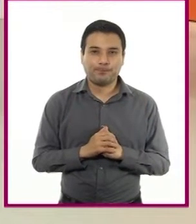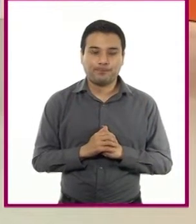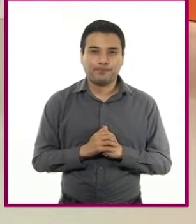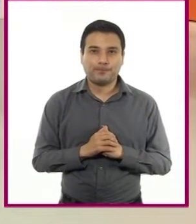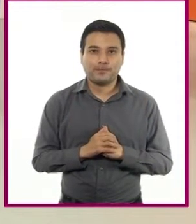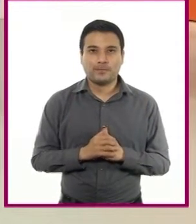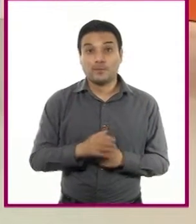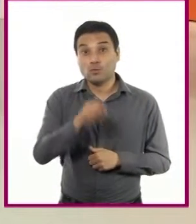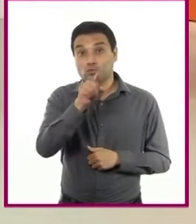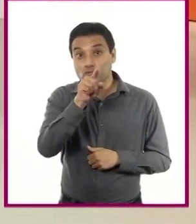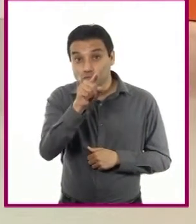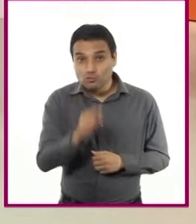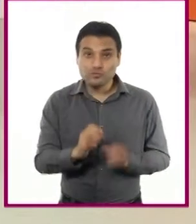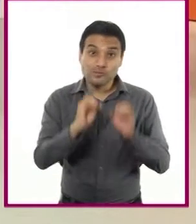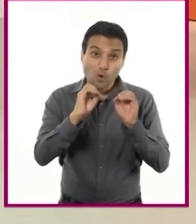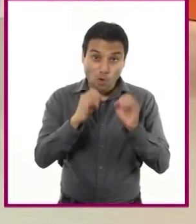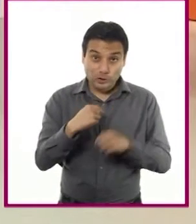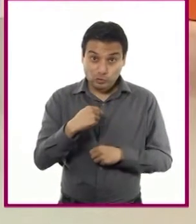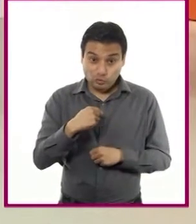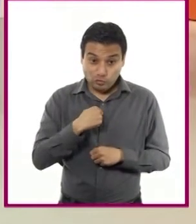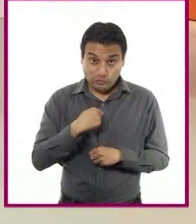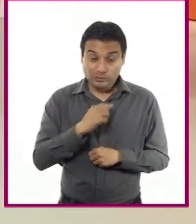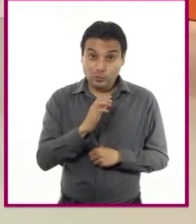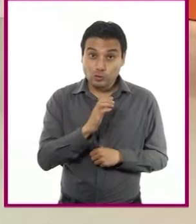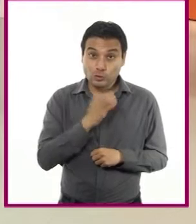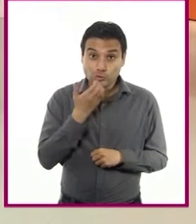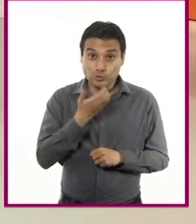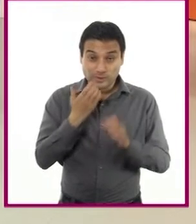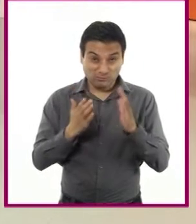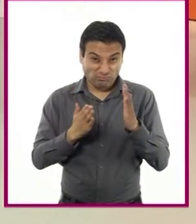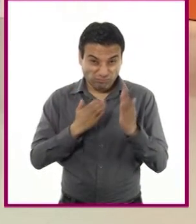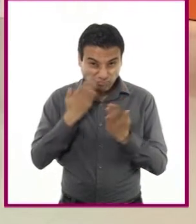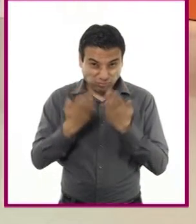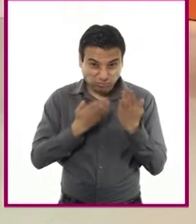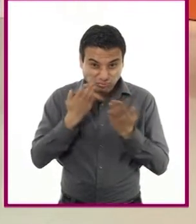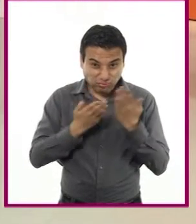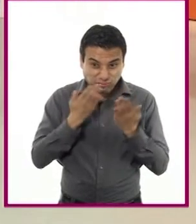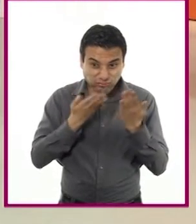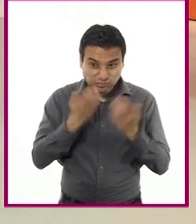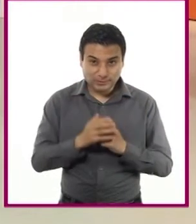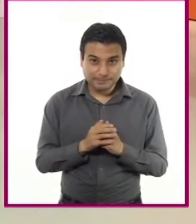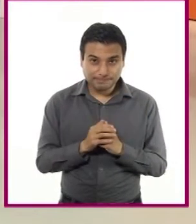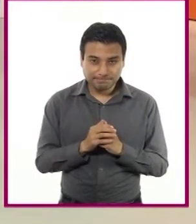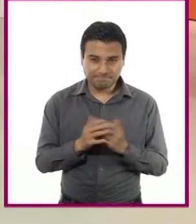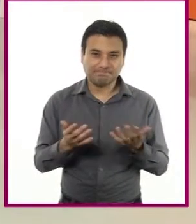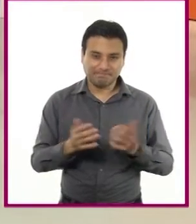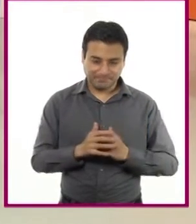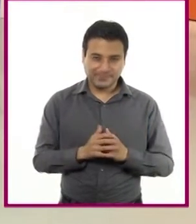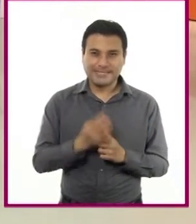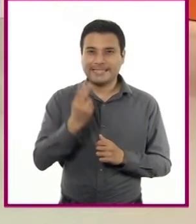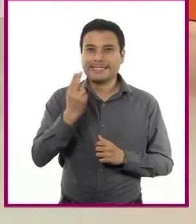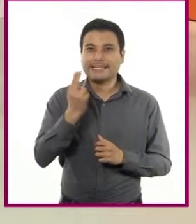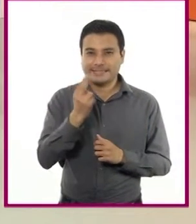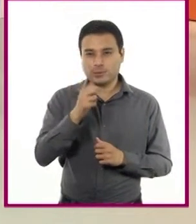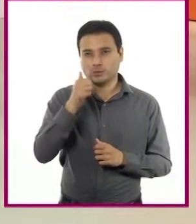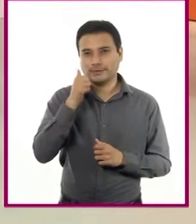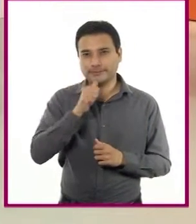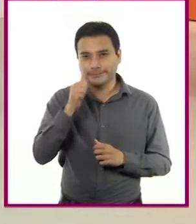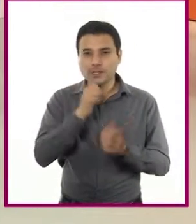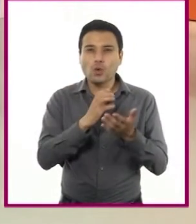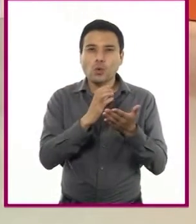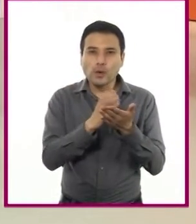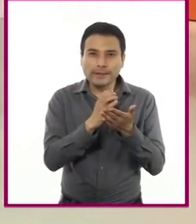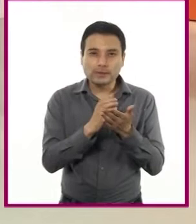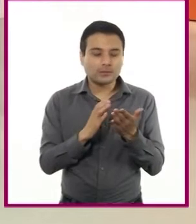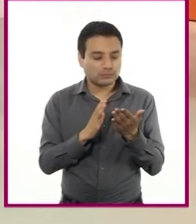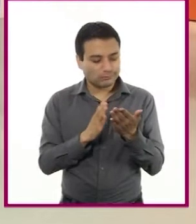como yo nos dedicamos a estudiar y adquirir conocimiento, a menudo tenemos que revisar apuntes o